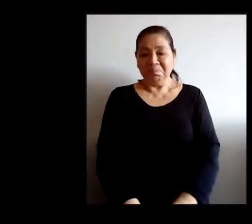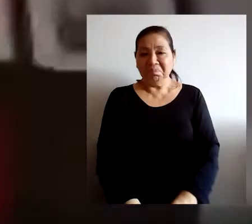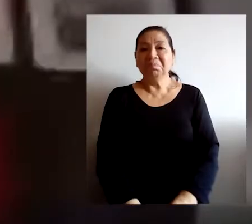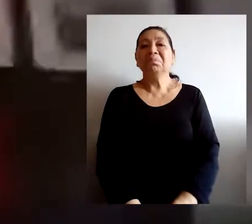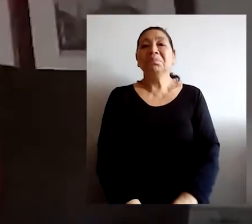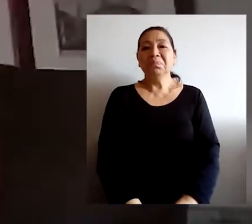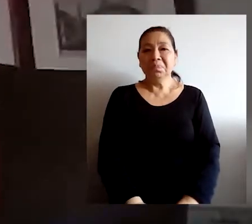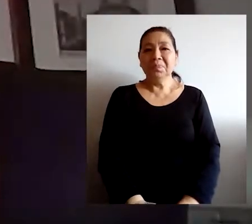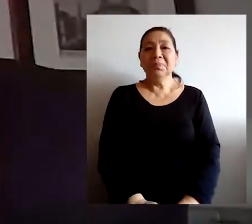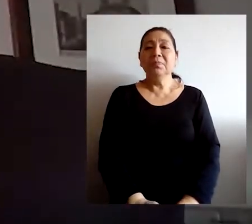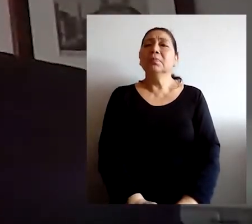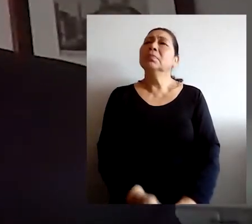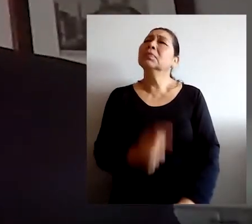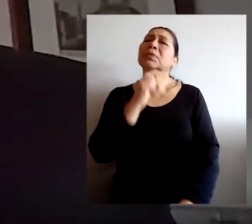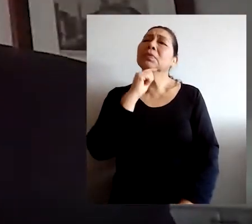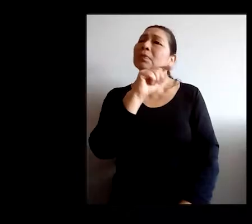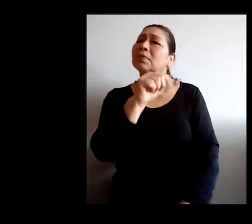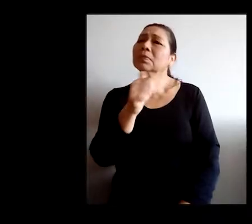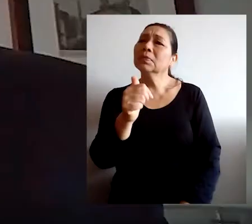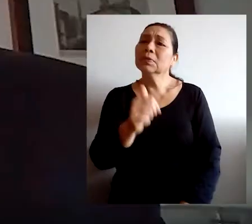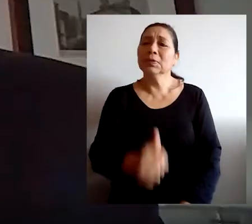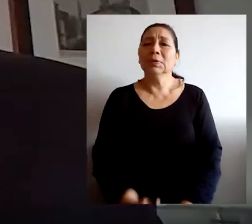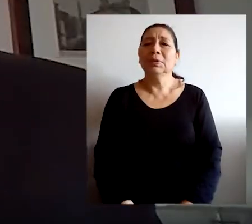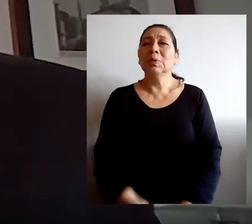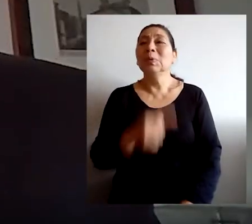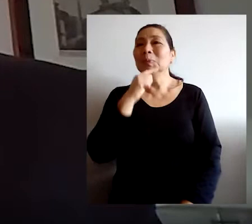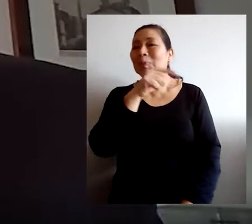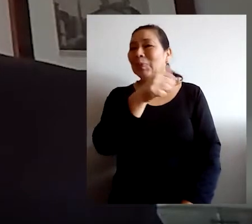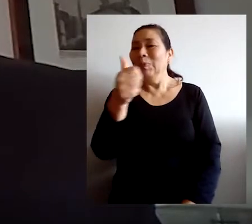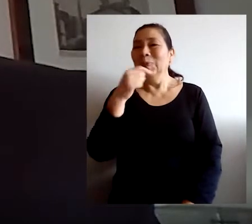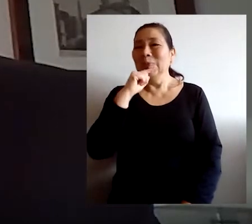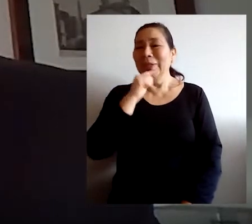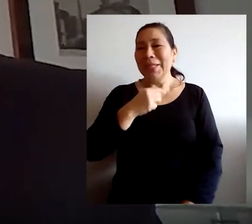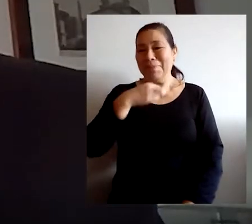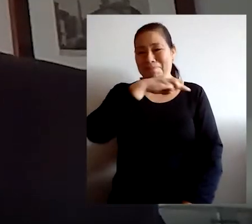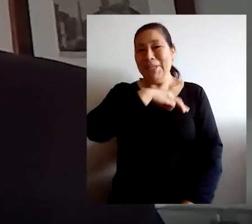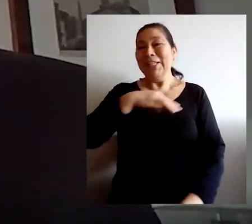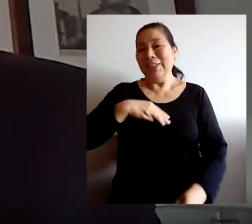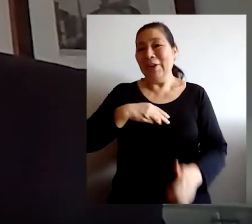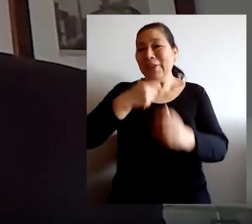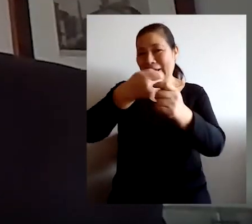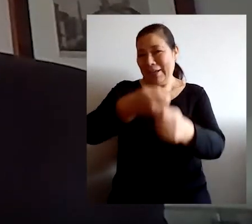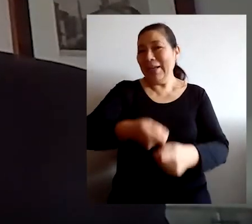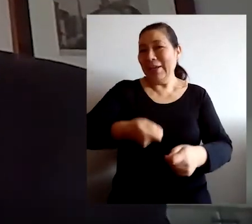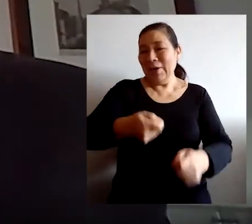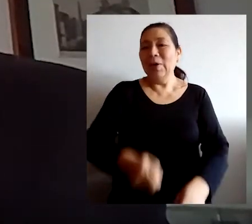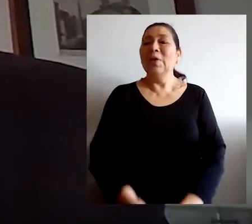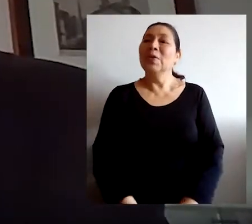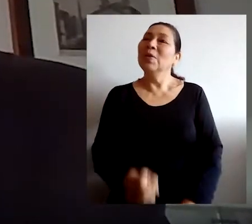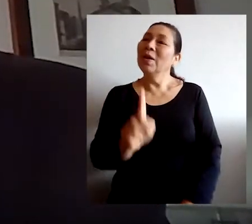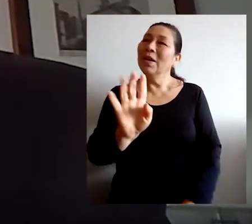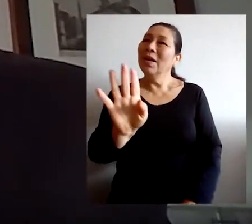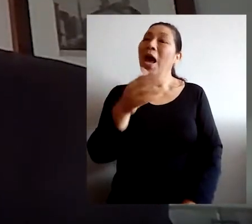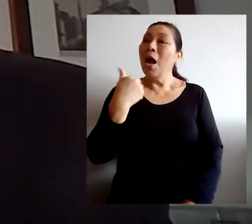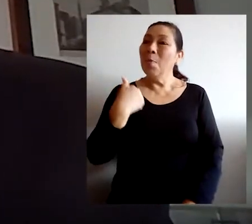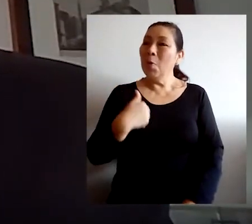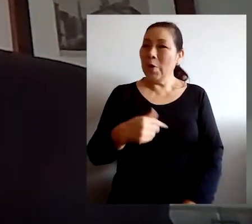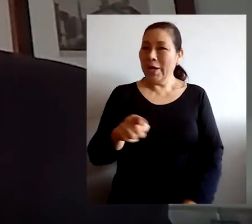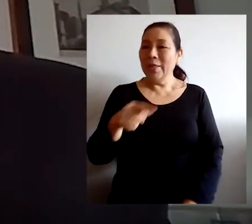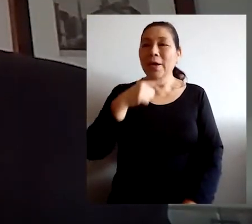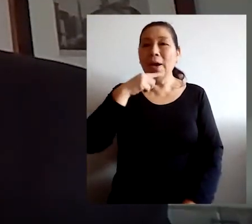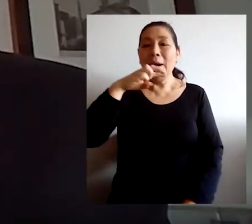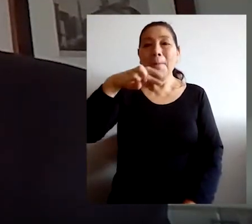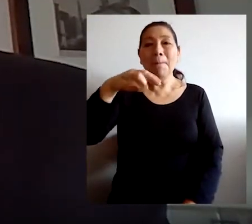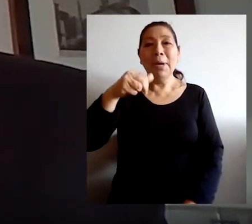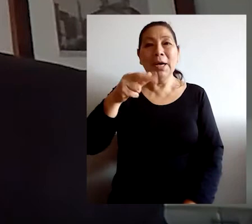Muy bien. Ahora, a la parte demandada, en la persona de la abogada